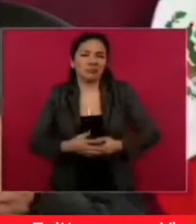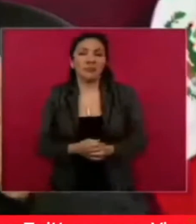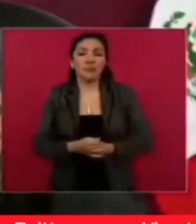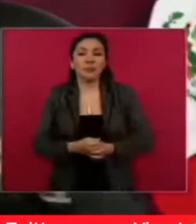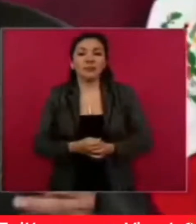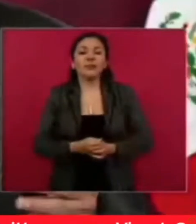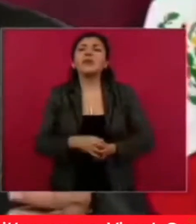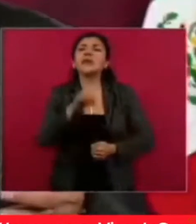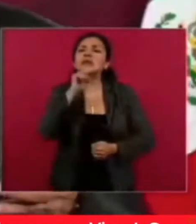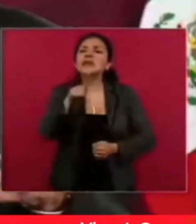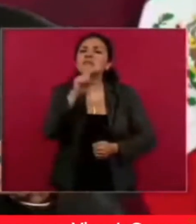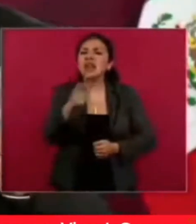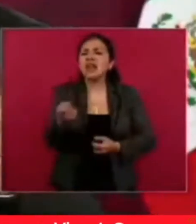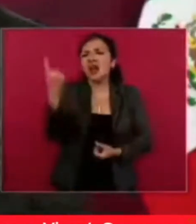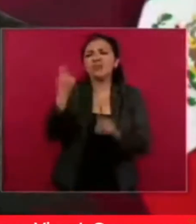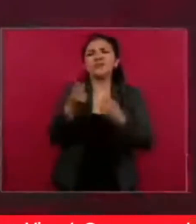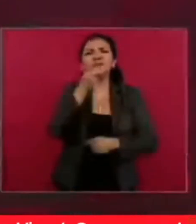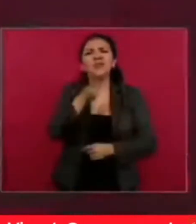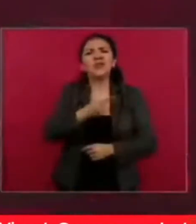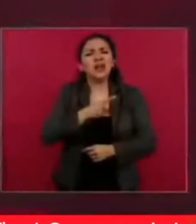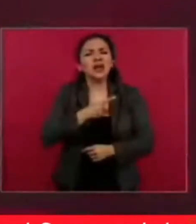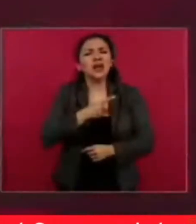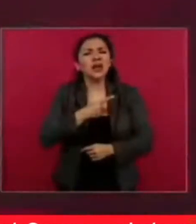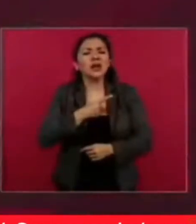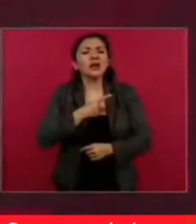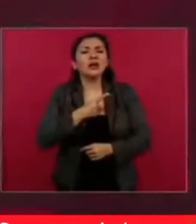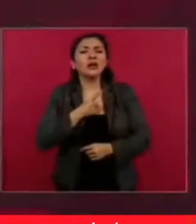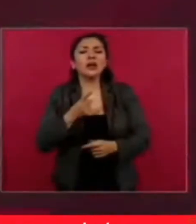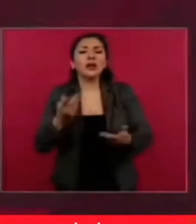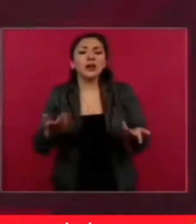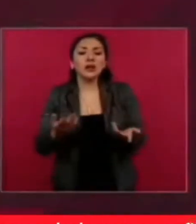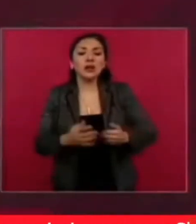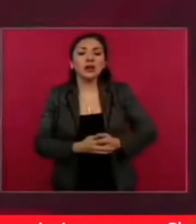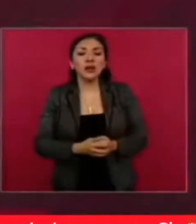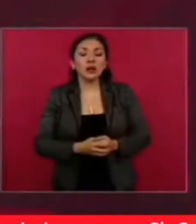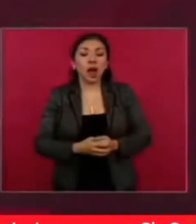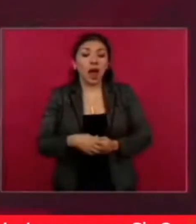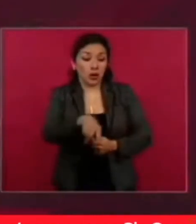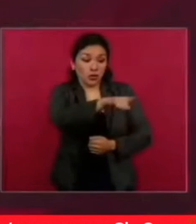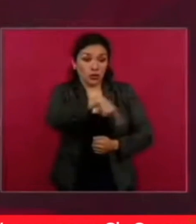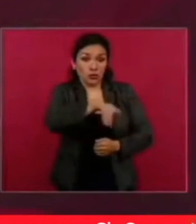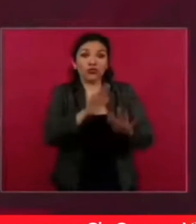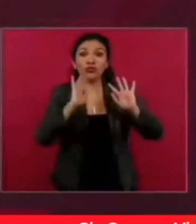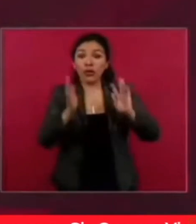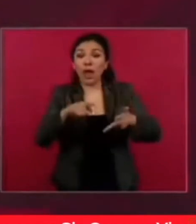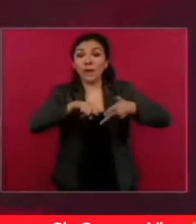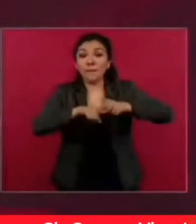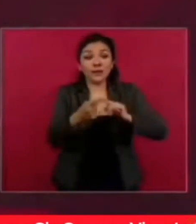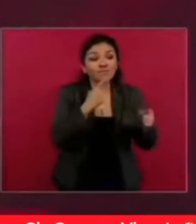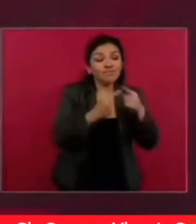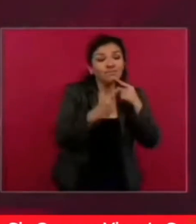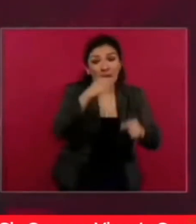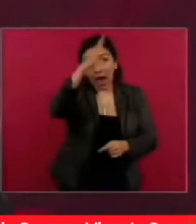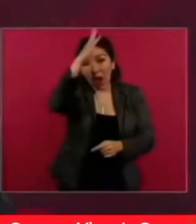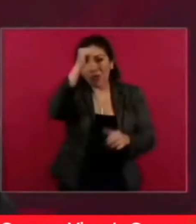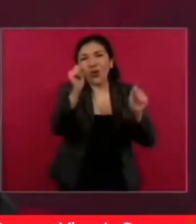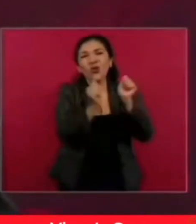Inclusive me decían de que ya están haciendo acuerdos con el bloque